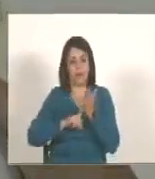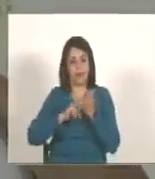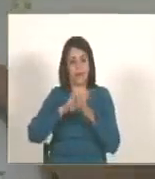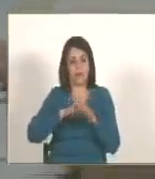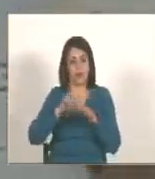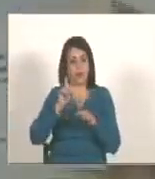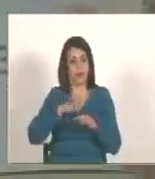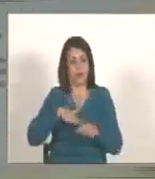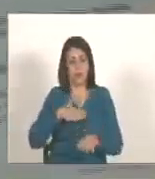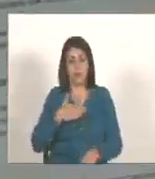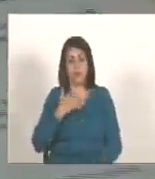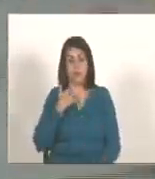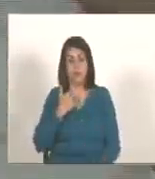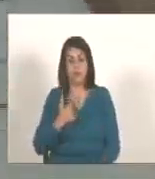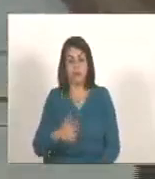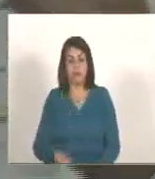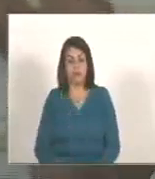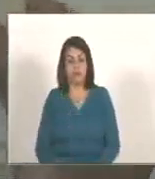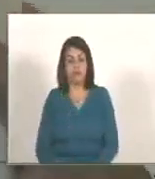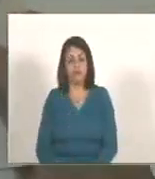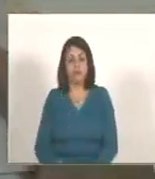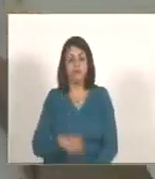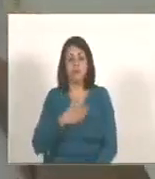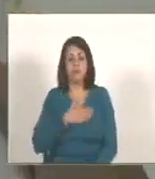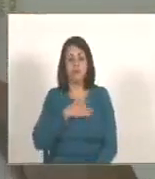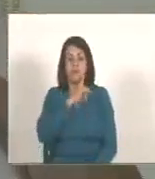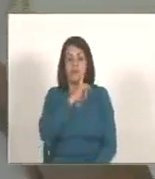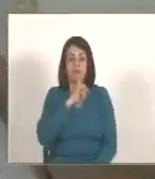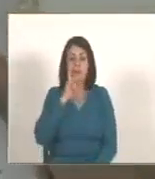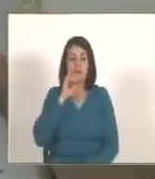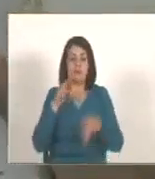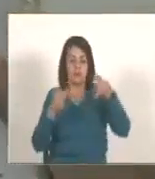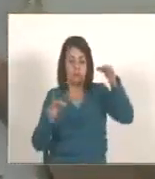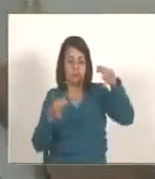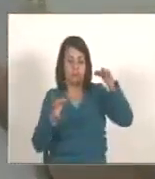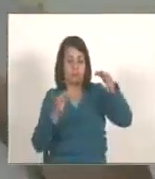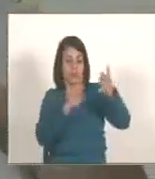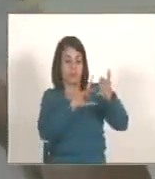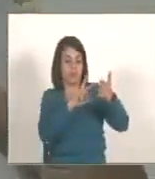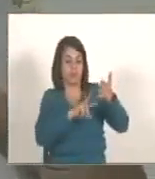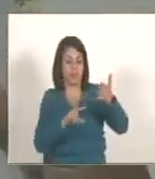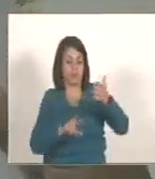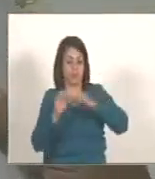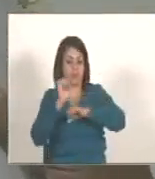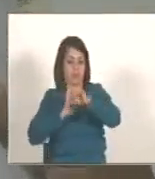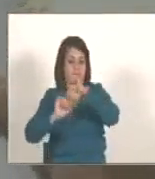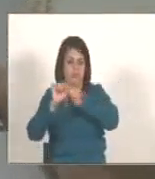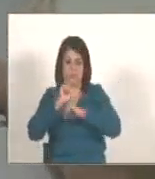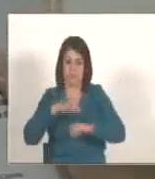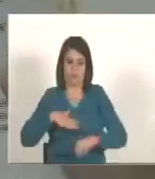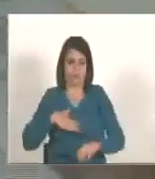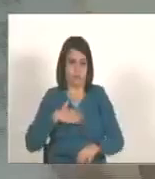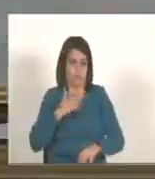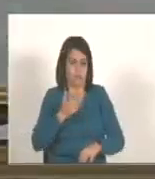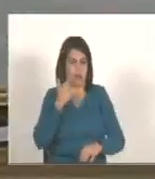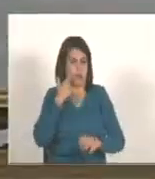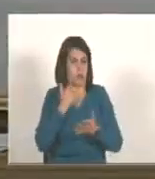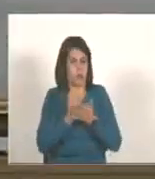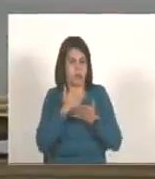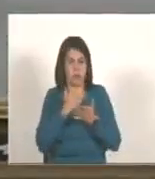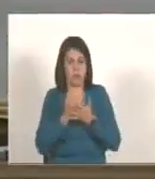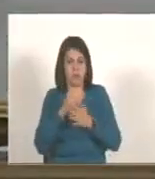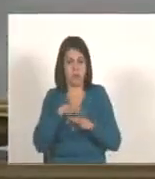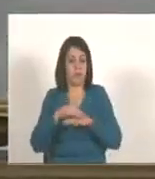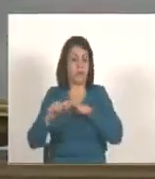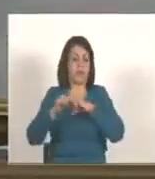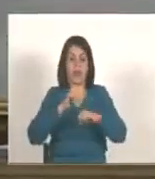Porque yo no pongo mi nombre en un papel que no esté dispuesto a defender, con argumentos,